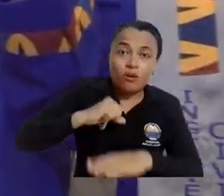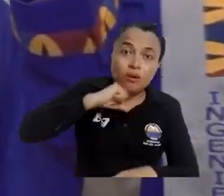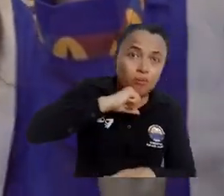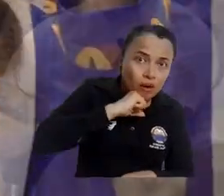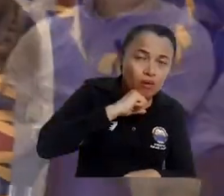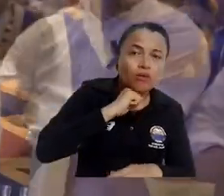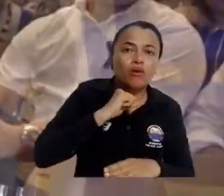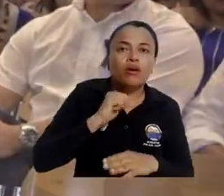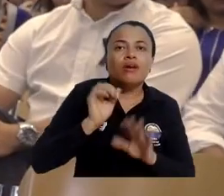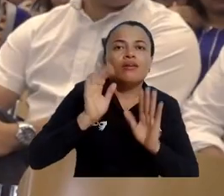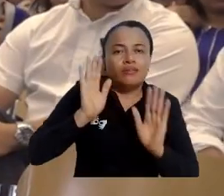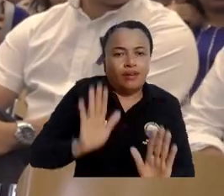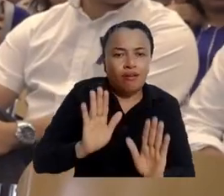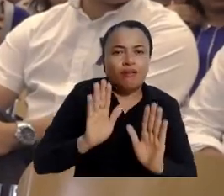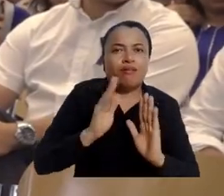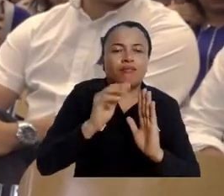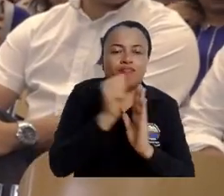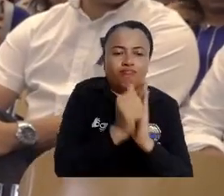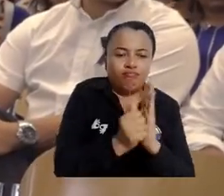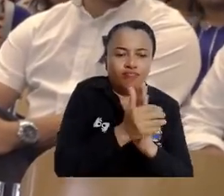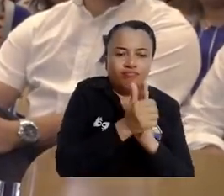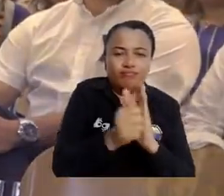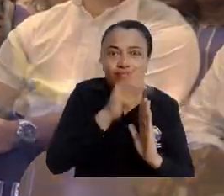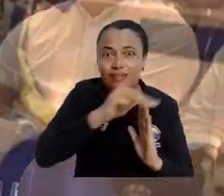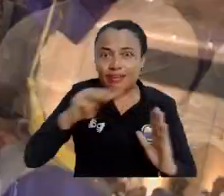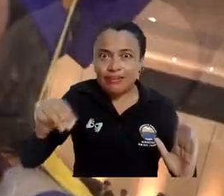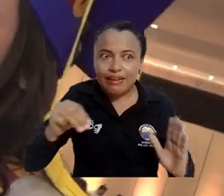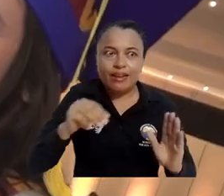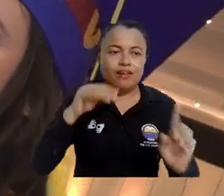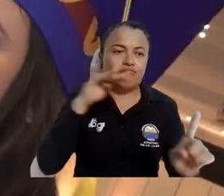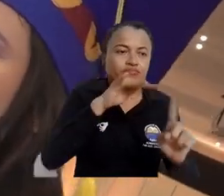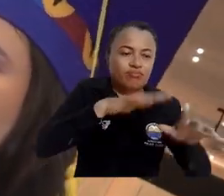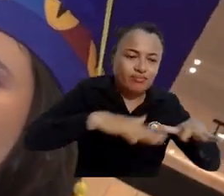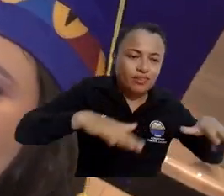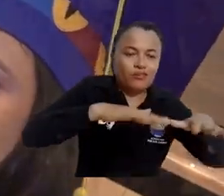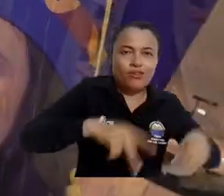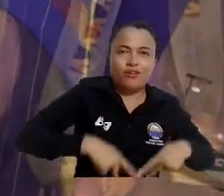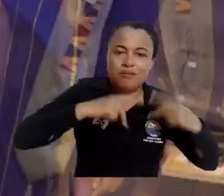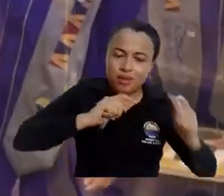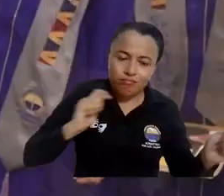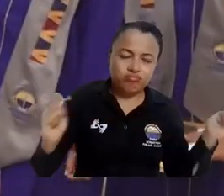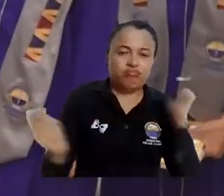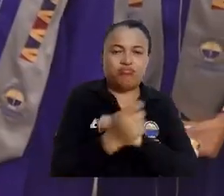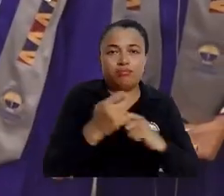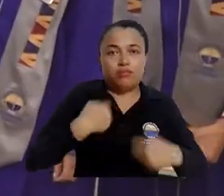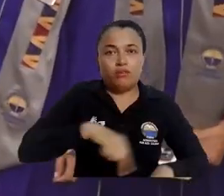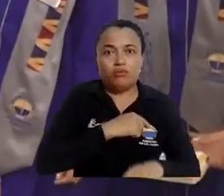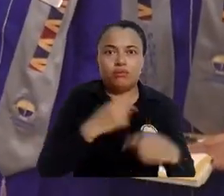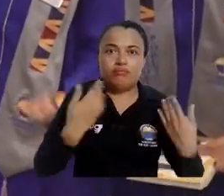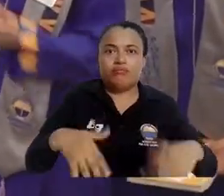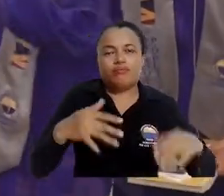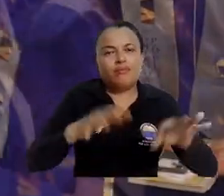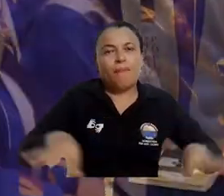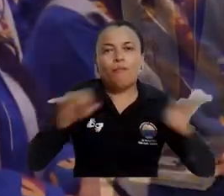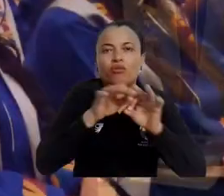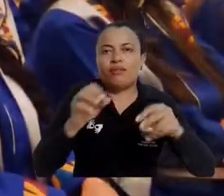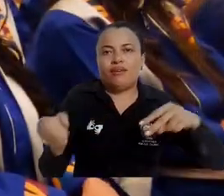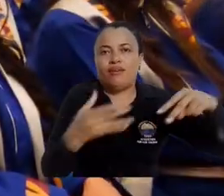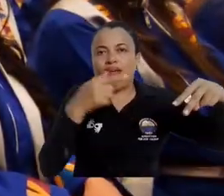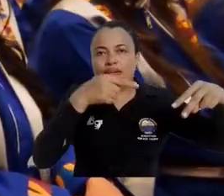Vera porque este es un programa que transforma territorio, transforma vida y para nosotros es fundamental la